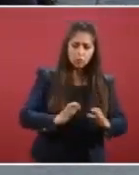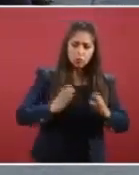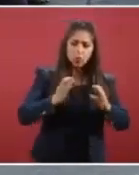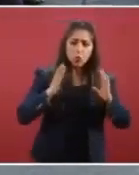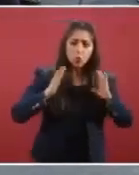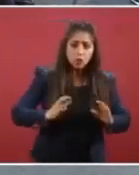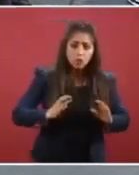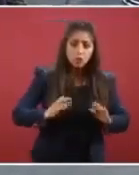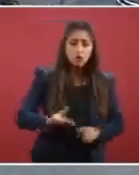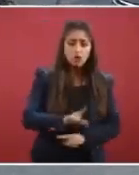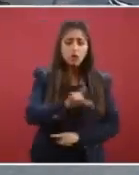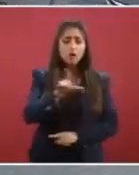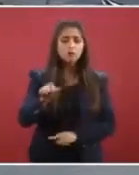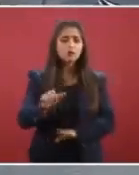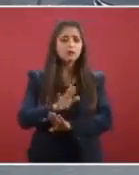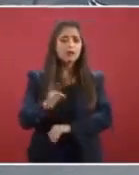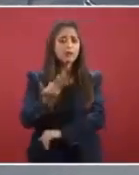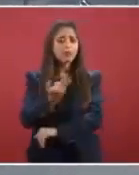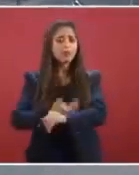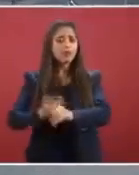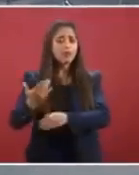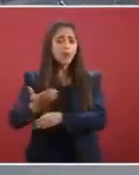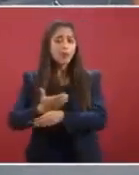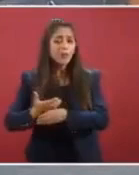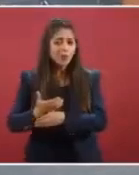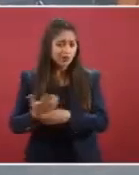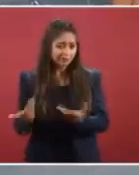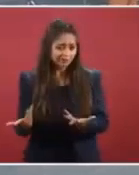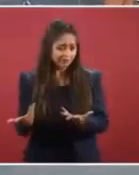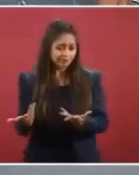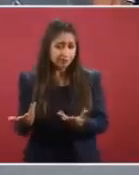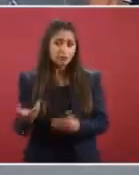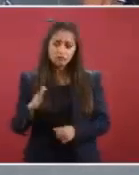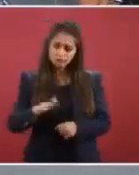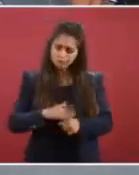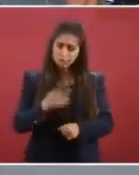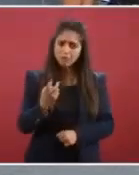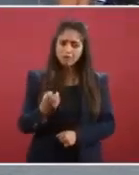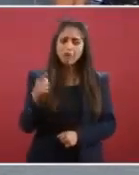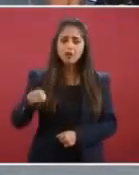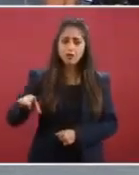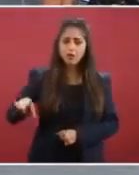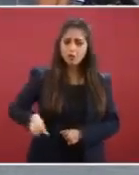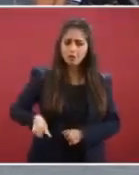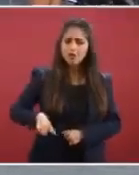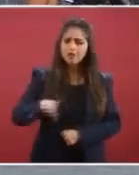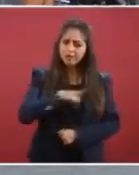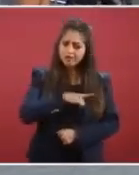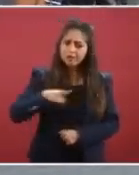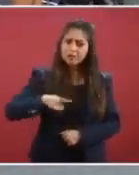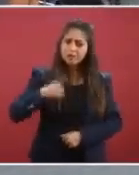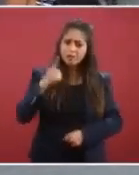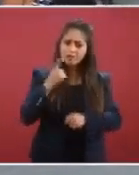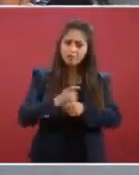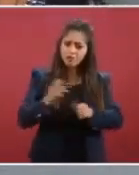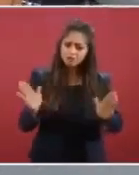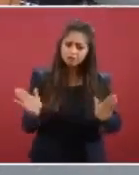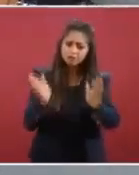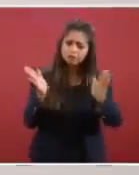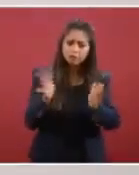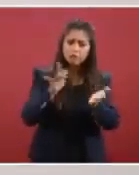Entonces, por eso el gobierno tiene que promover el deporte,